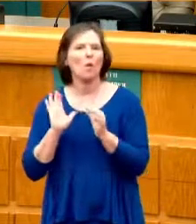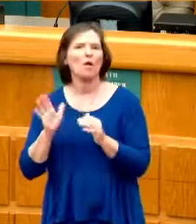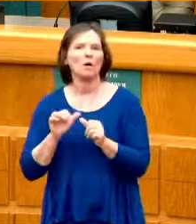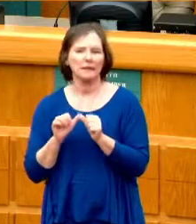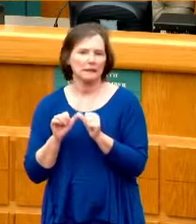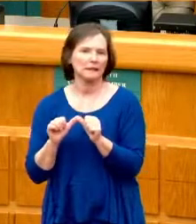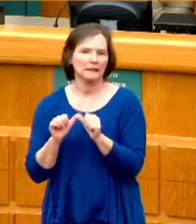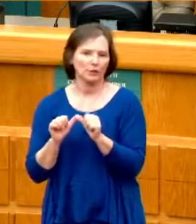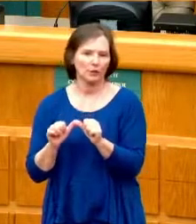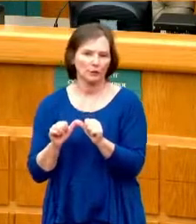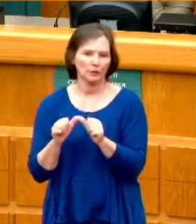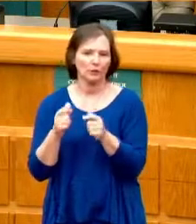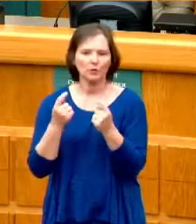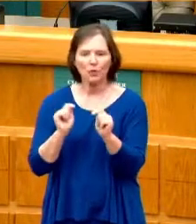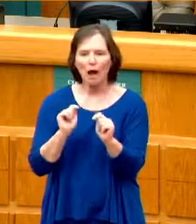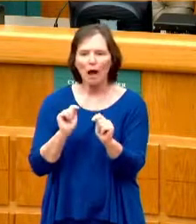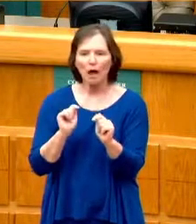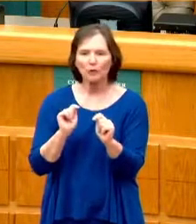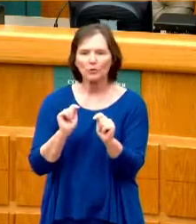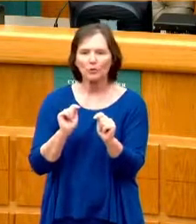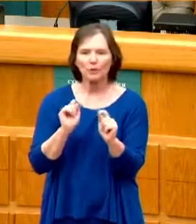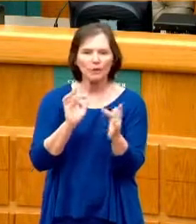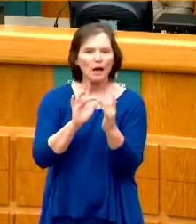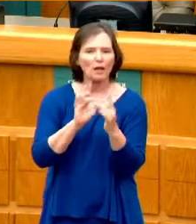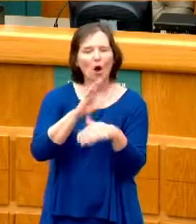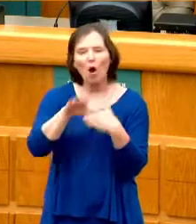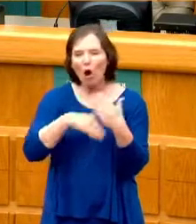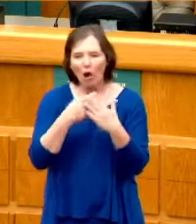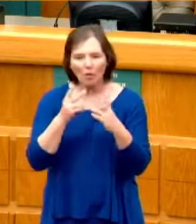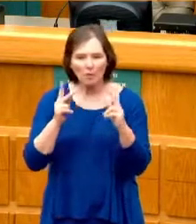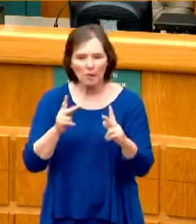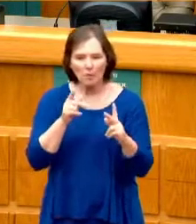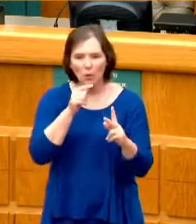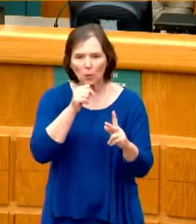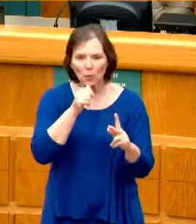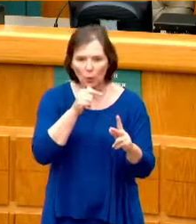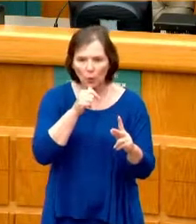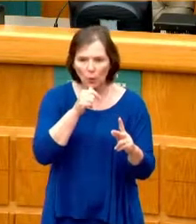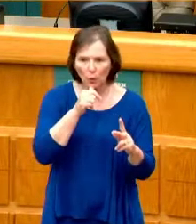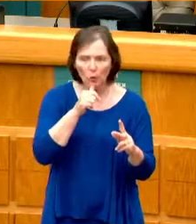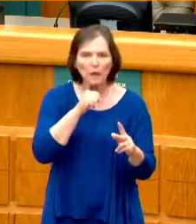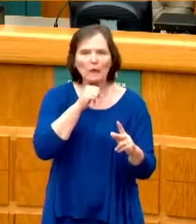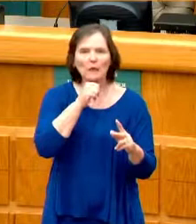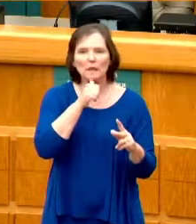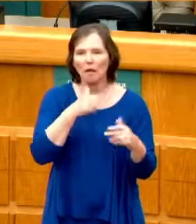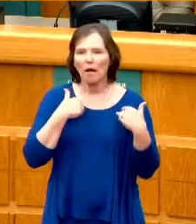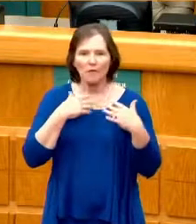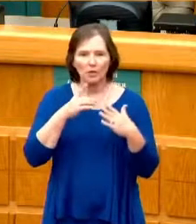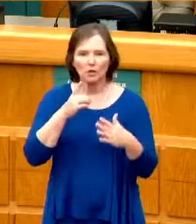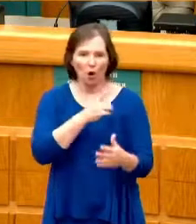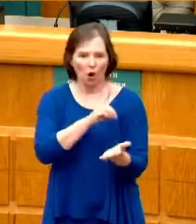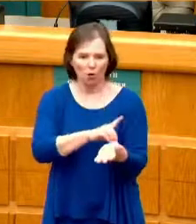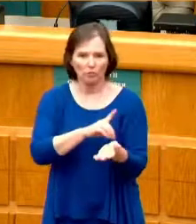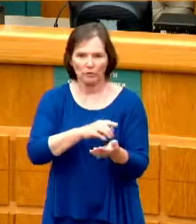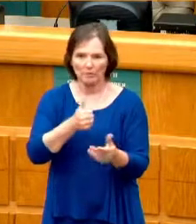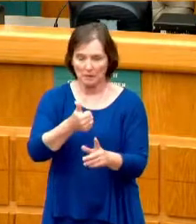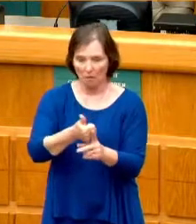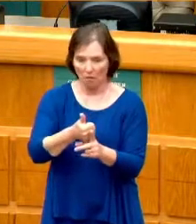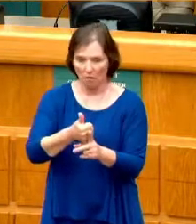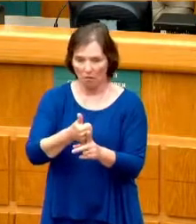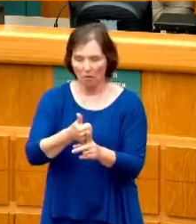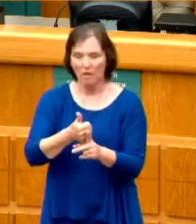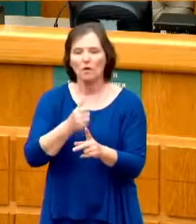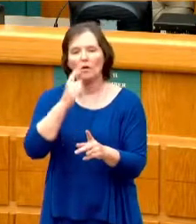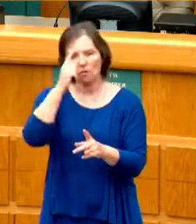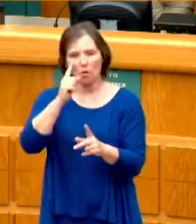con un promedio de aproximadamente 7,000 vacunas por semana, podríamos lograr un 70% de inmunidad colectiva en el condado de Nueces para agosto